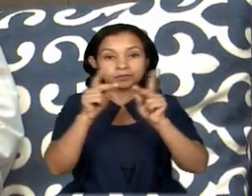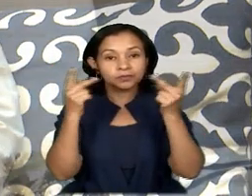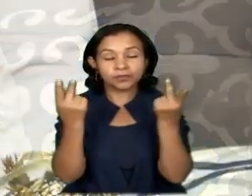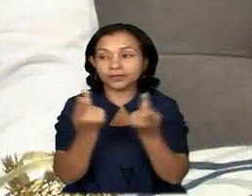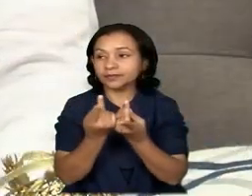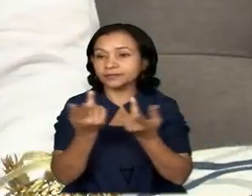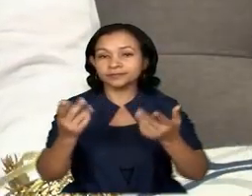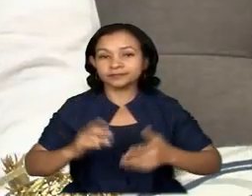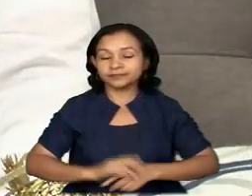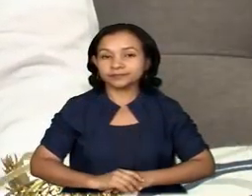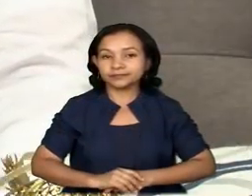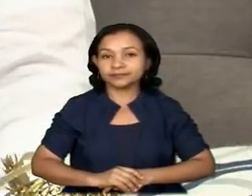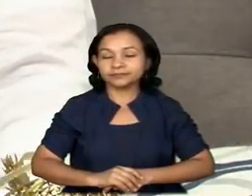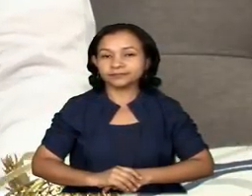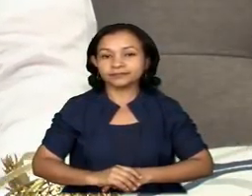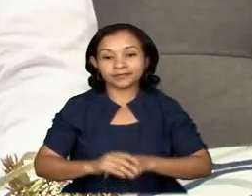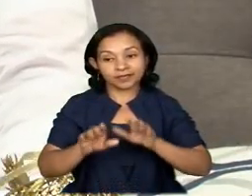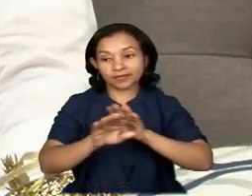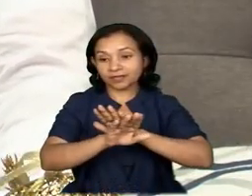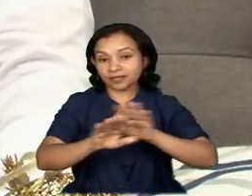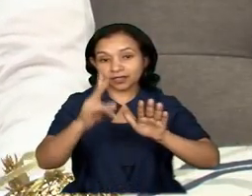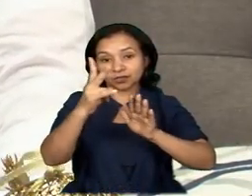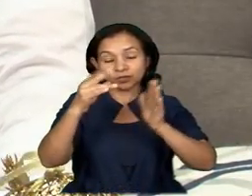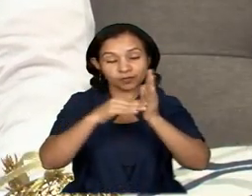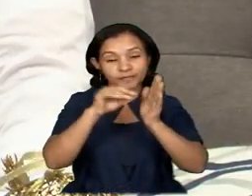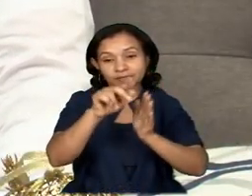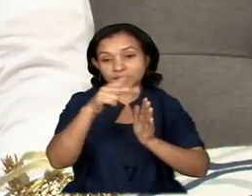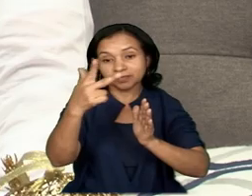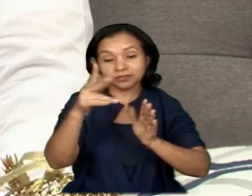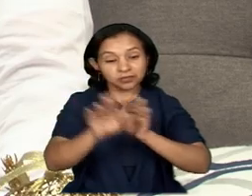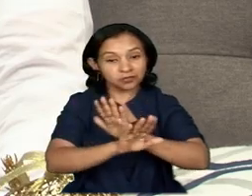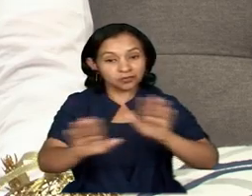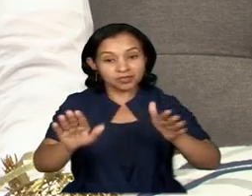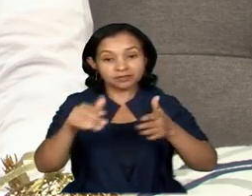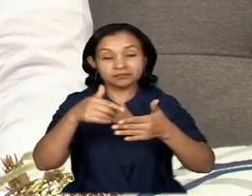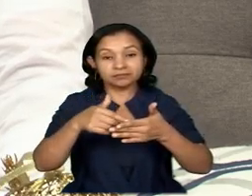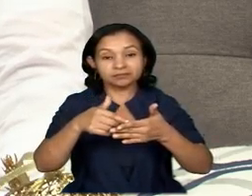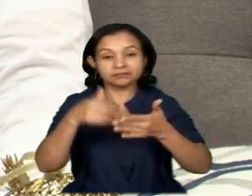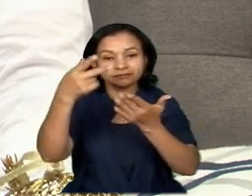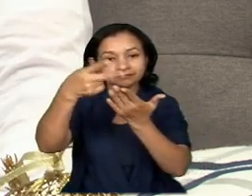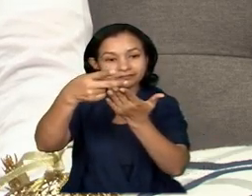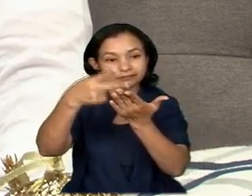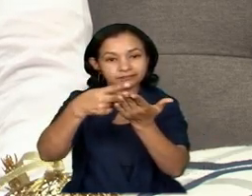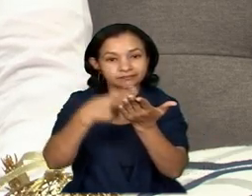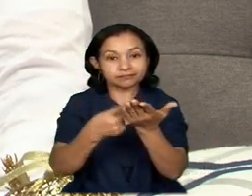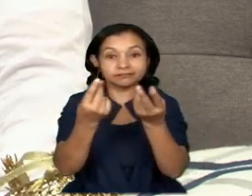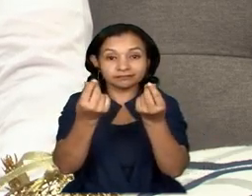compañeros? Bueno, estamos cerrando el año con el aseguramiento del presupuesto